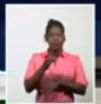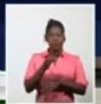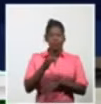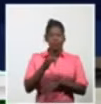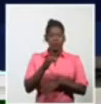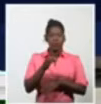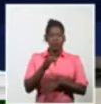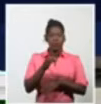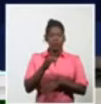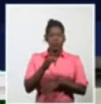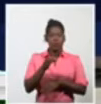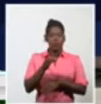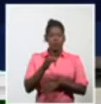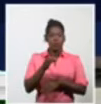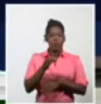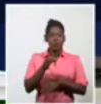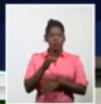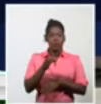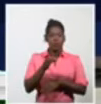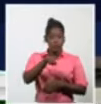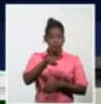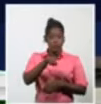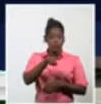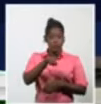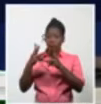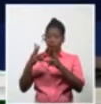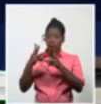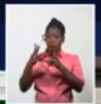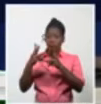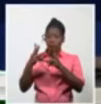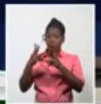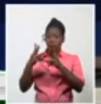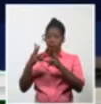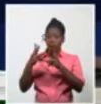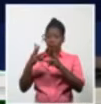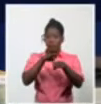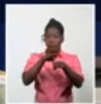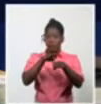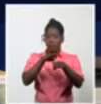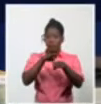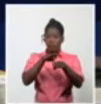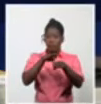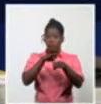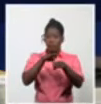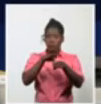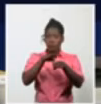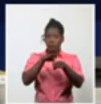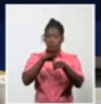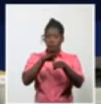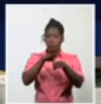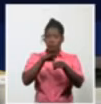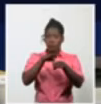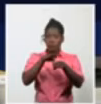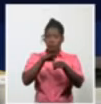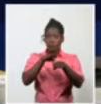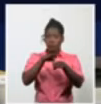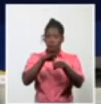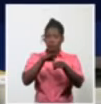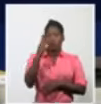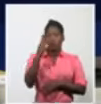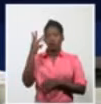Ingresados en nuestros hospitales, sí hay un total de 3.330 pacientes. En